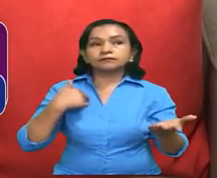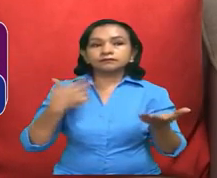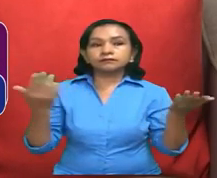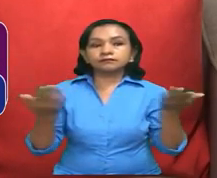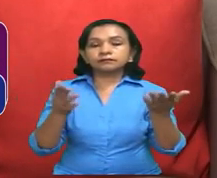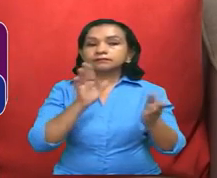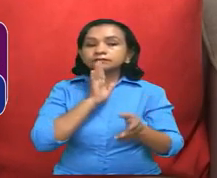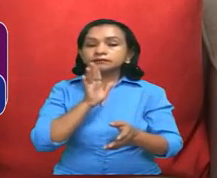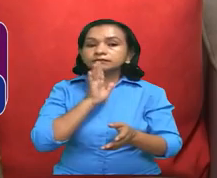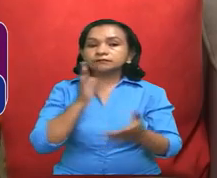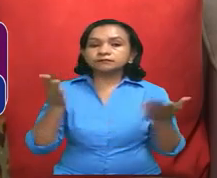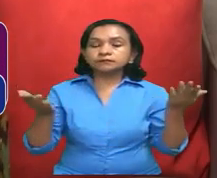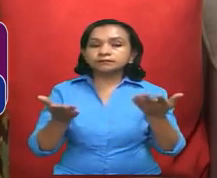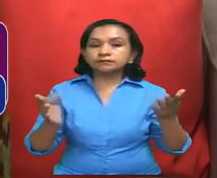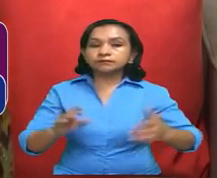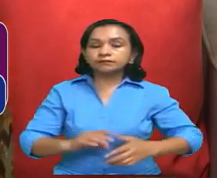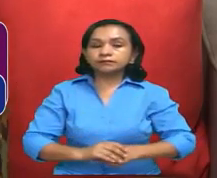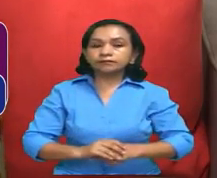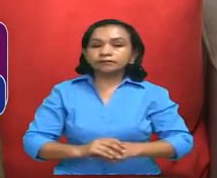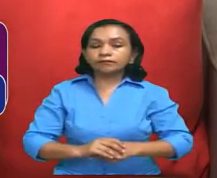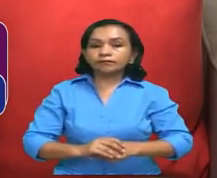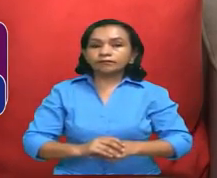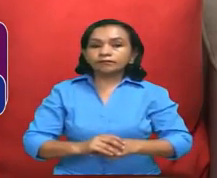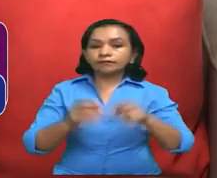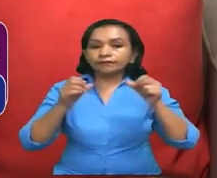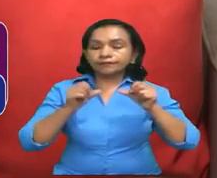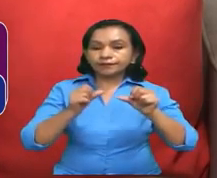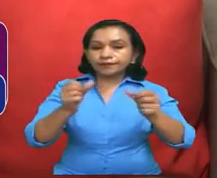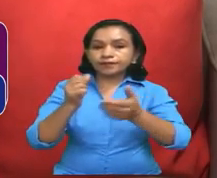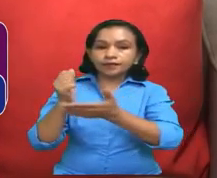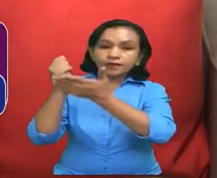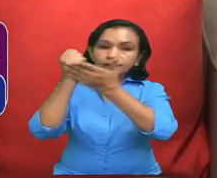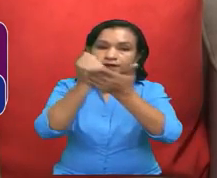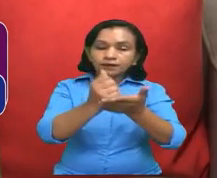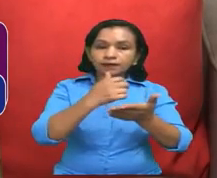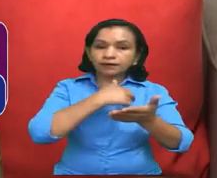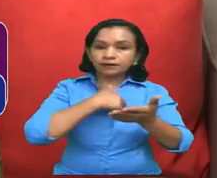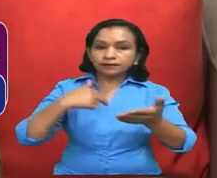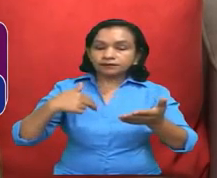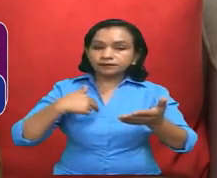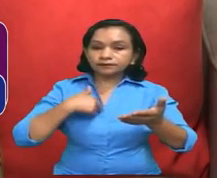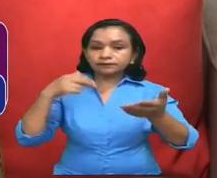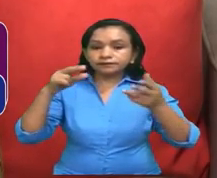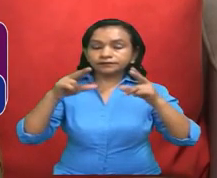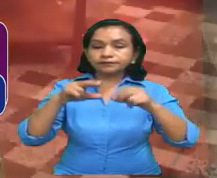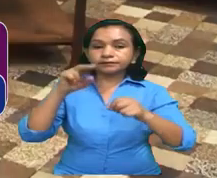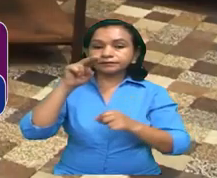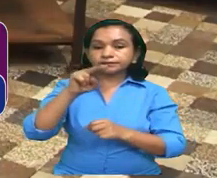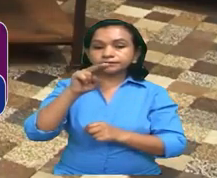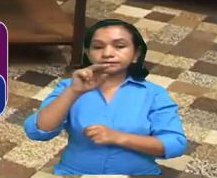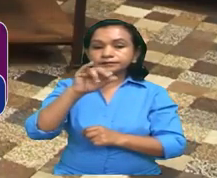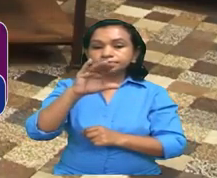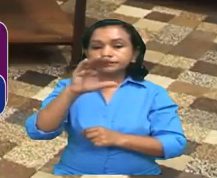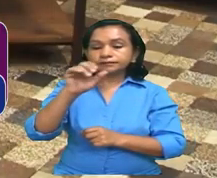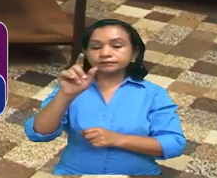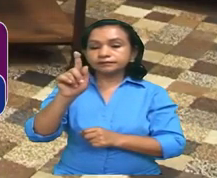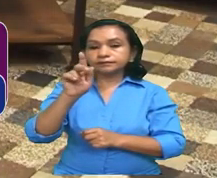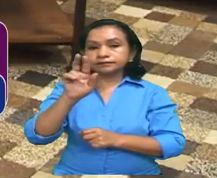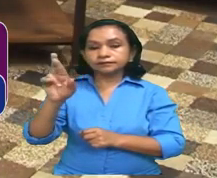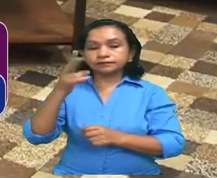esta parte cultural, ¿no? Que es uno de los atractivos precisamente que tiene Nicaragua para los turistas de distintos